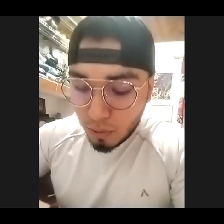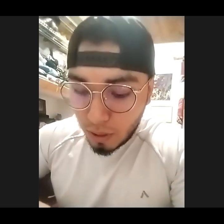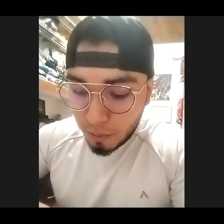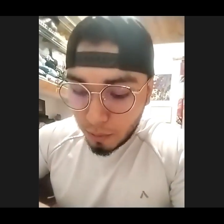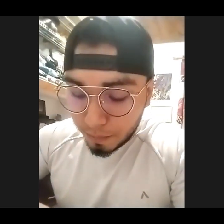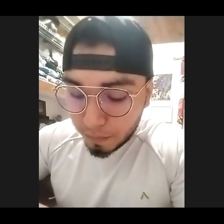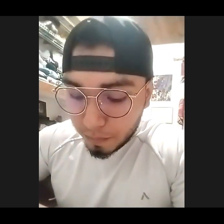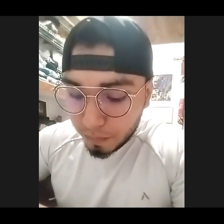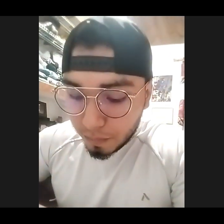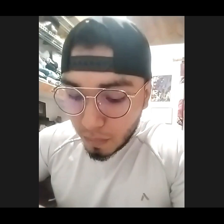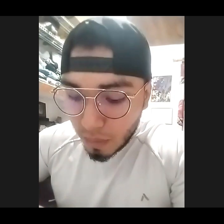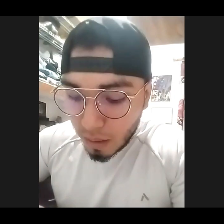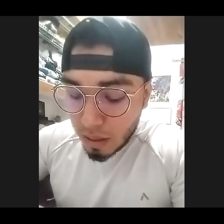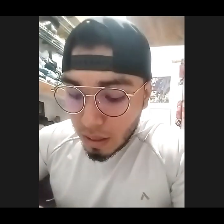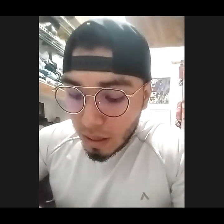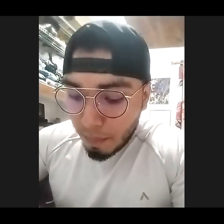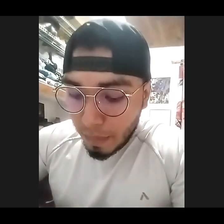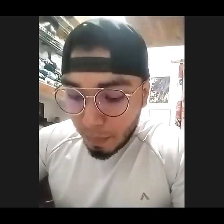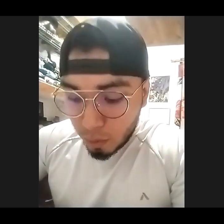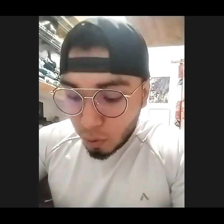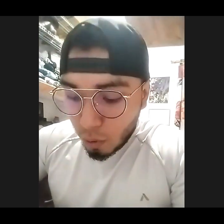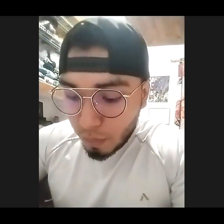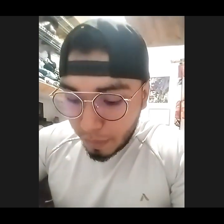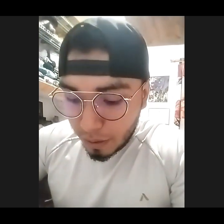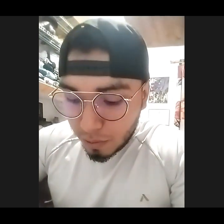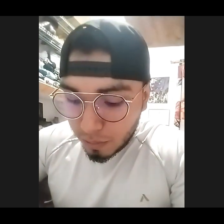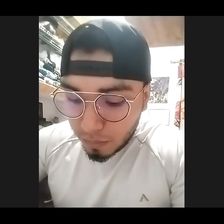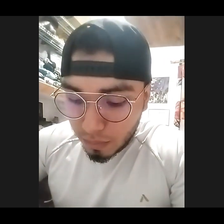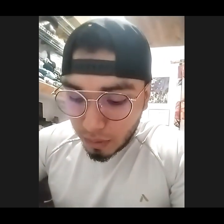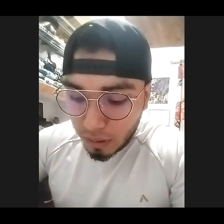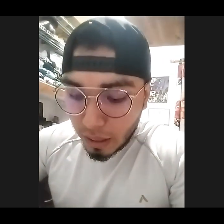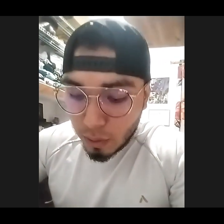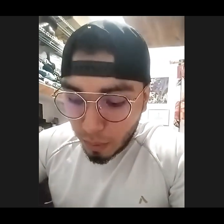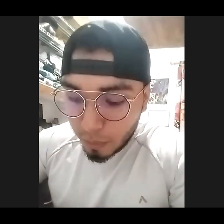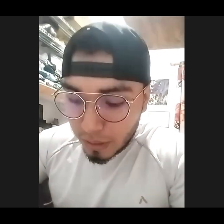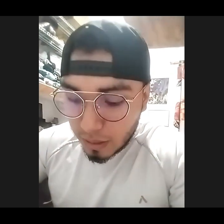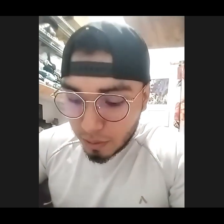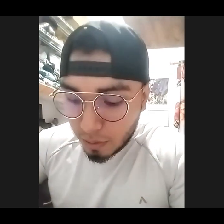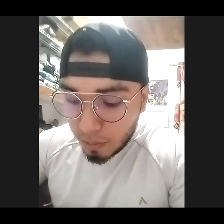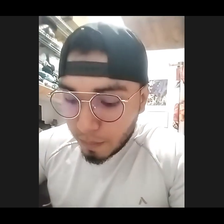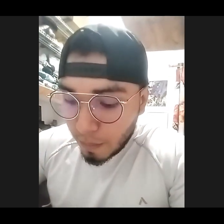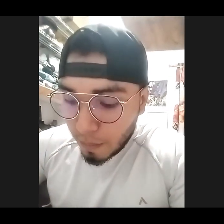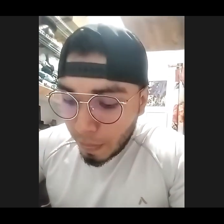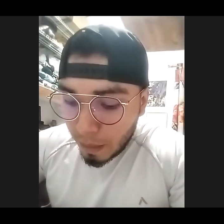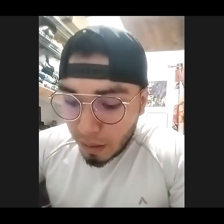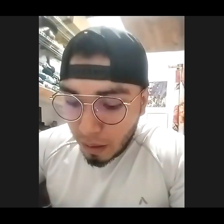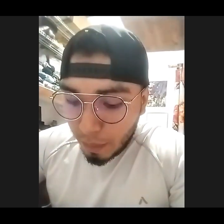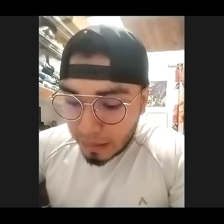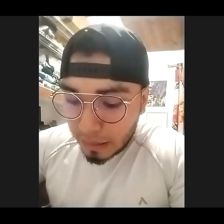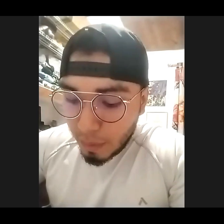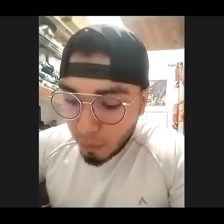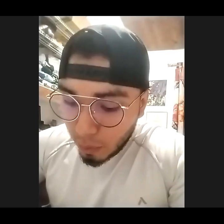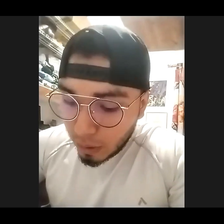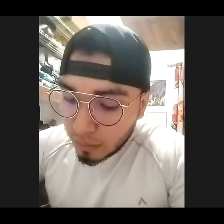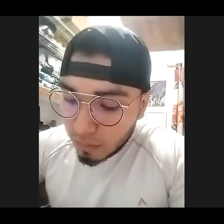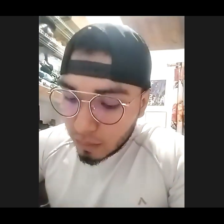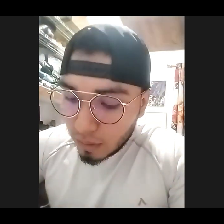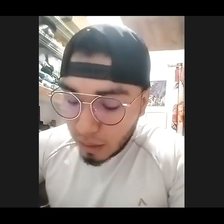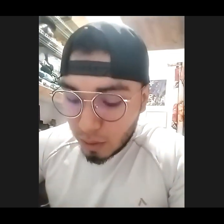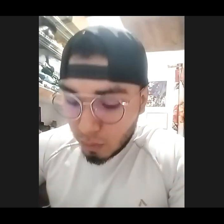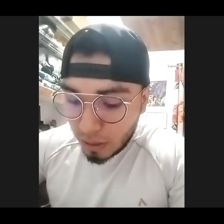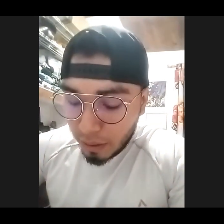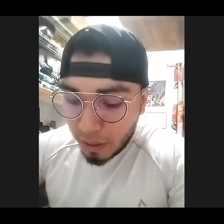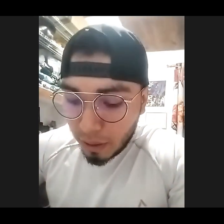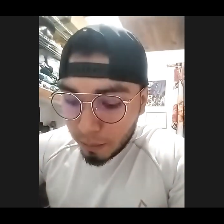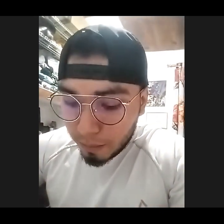corazón ilusionado. Me impulso con mi pecho, que es una puesta de sol, a pesar de mi boca,